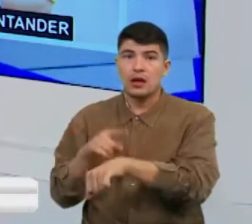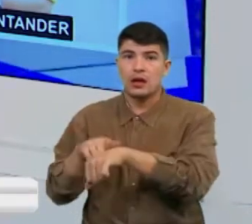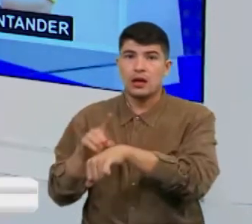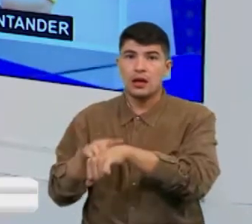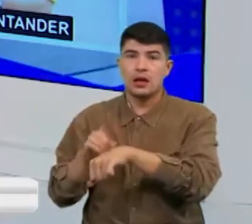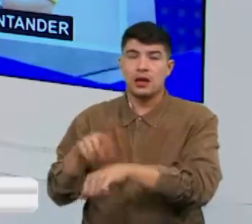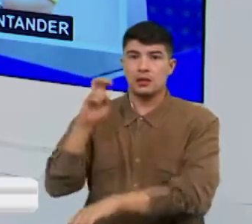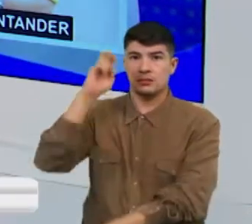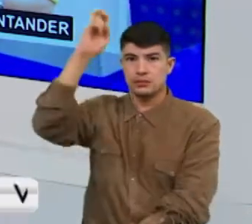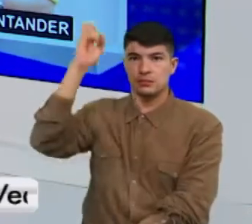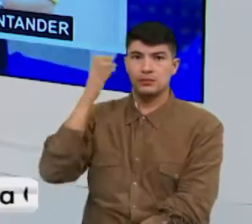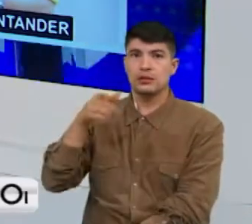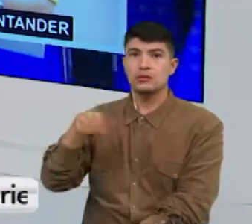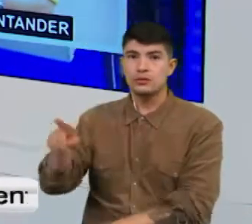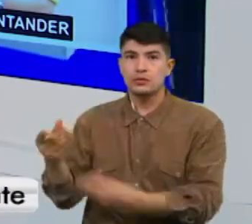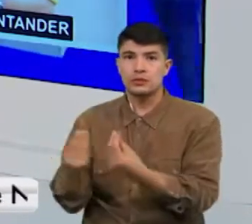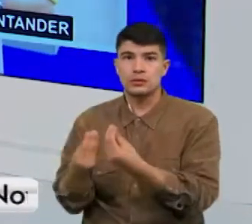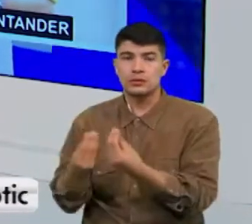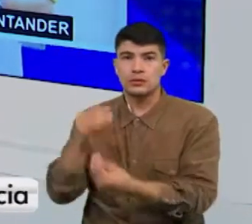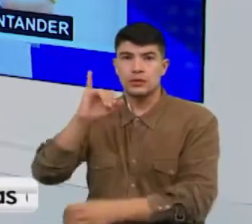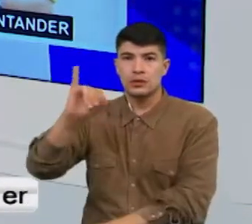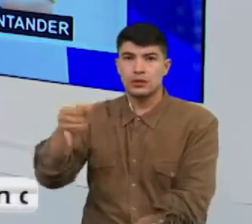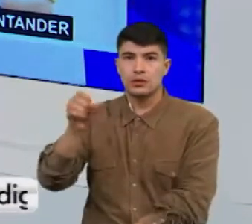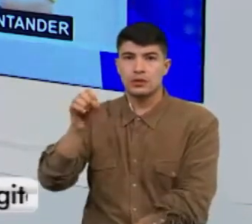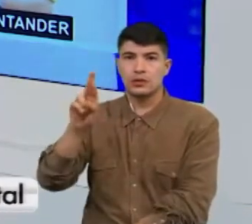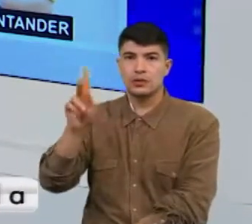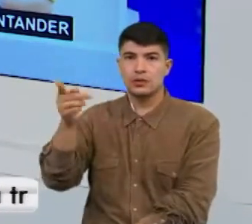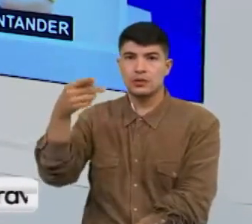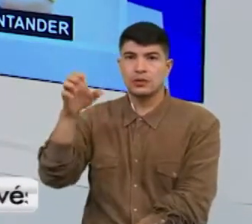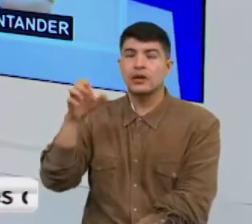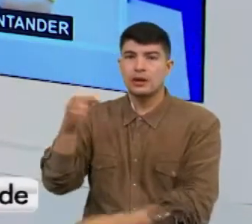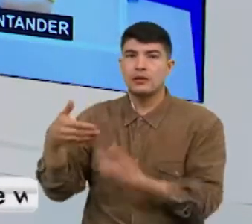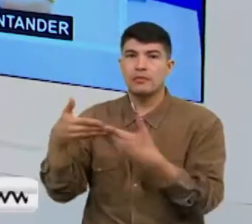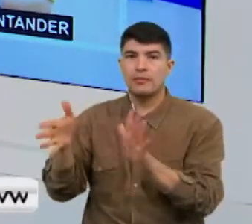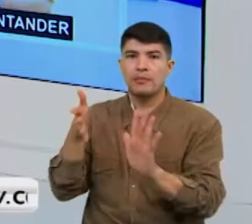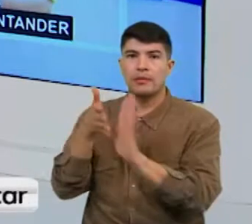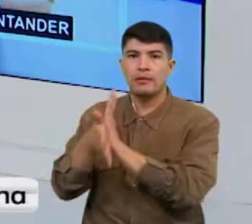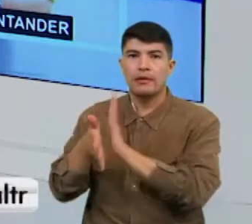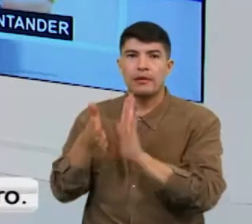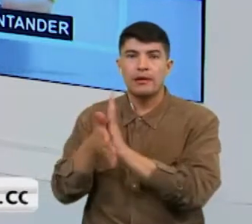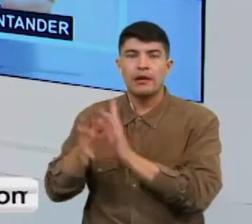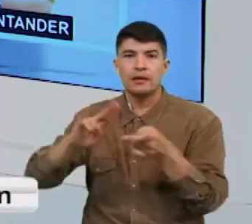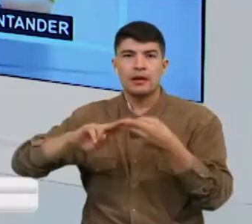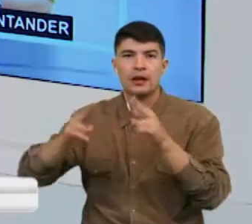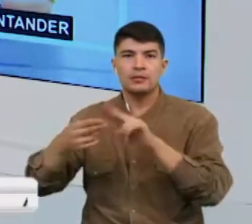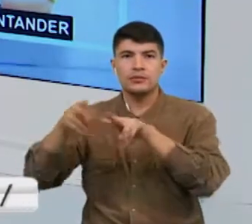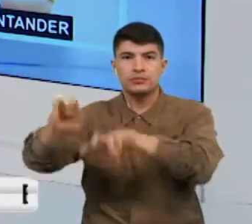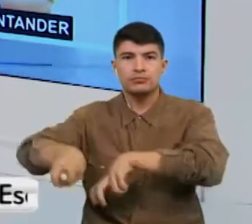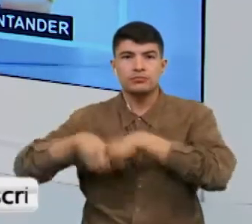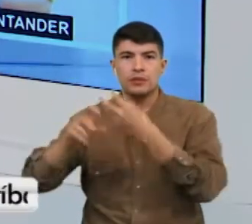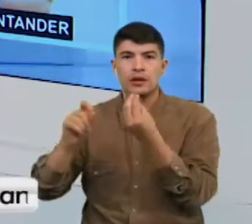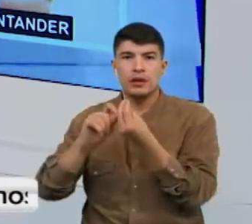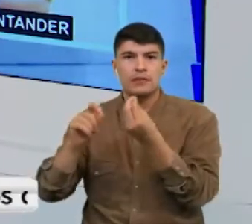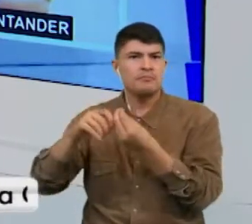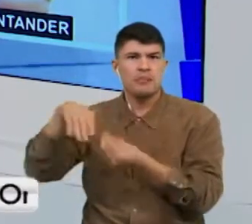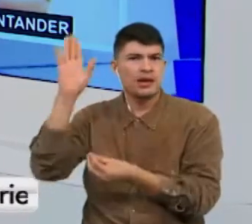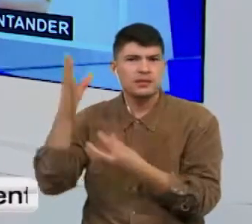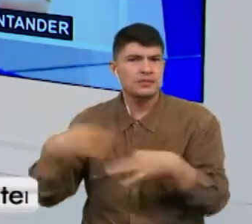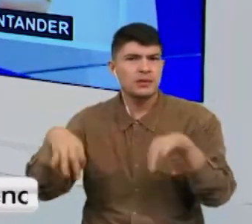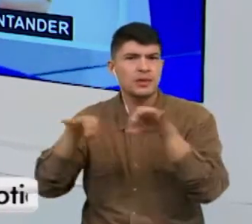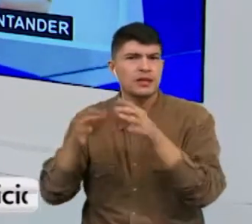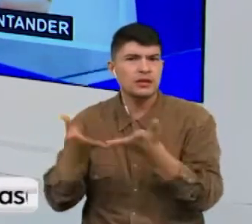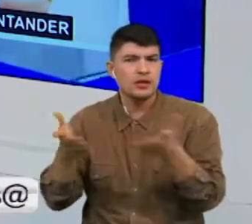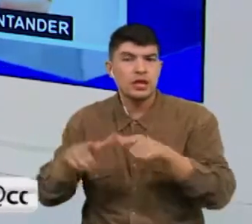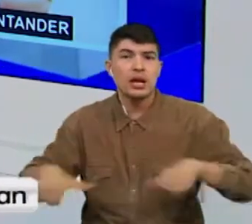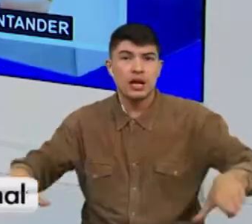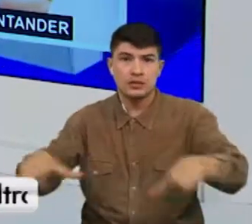de Santander para que nuestro compañero Jorge Colmenares nos amplíe la información con respecto a los cultivos ilícitos, sobre todo en la zona